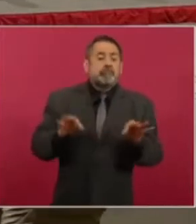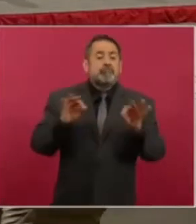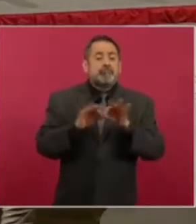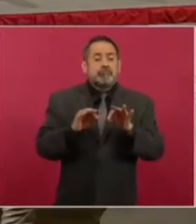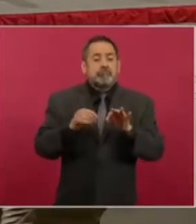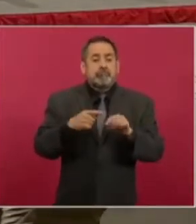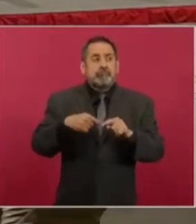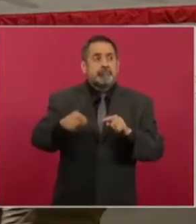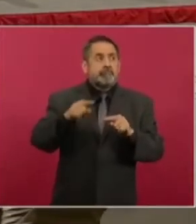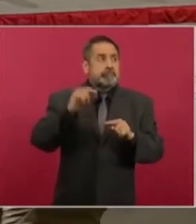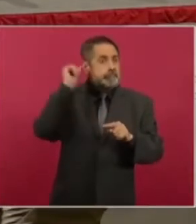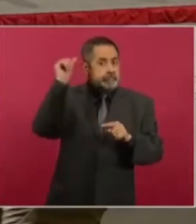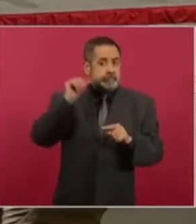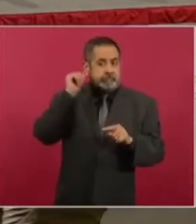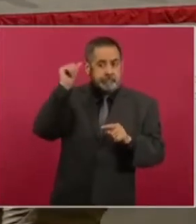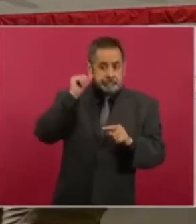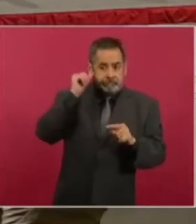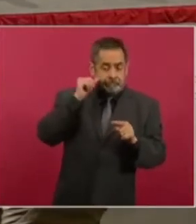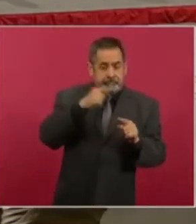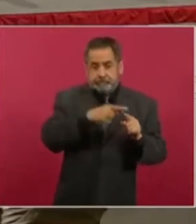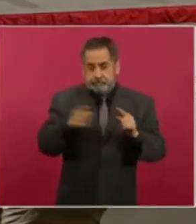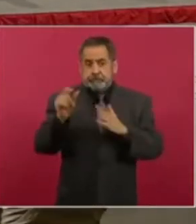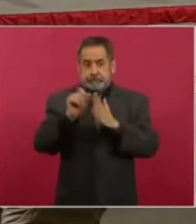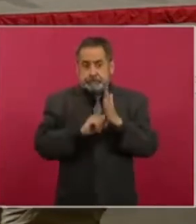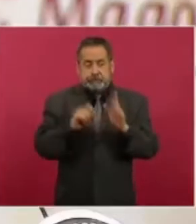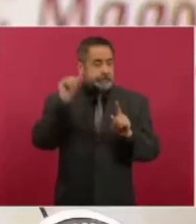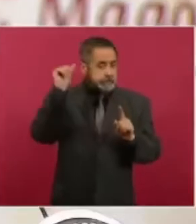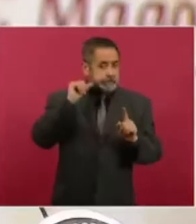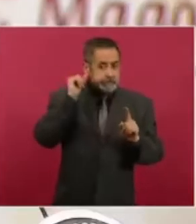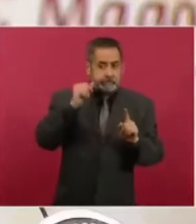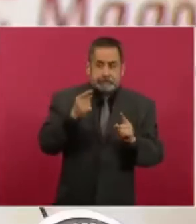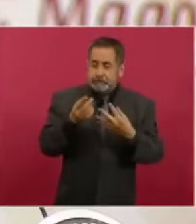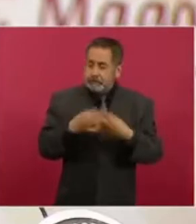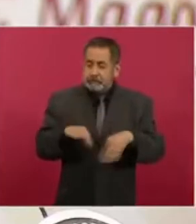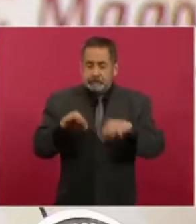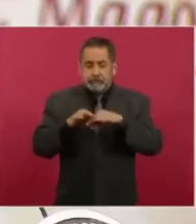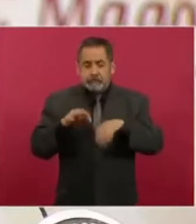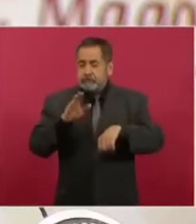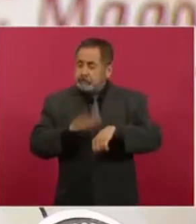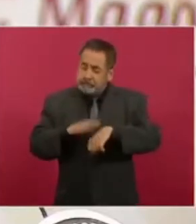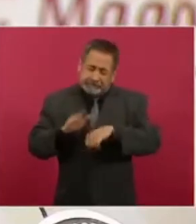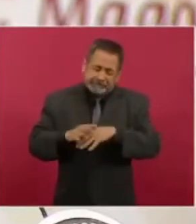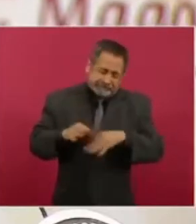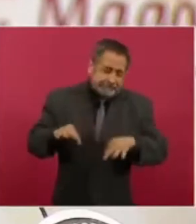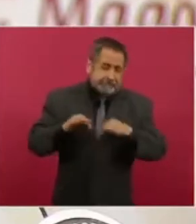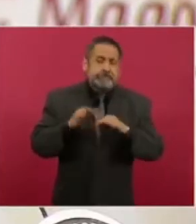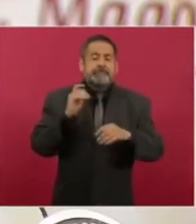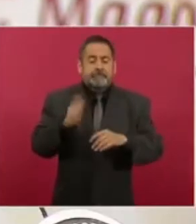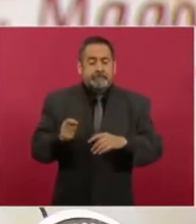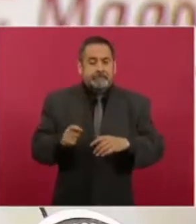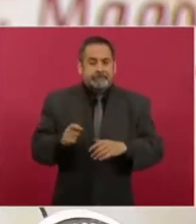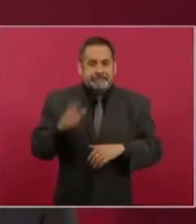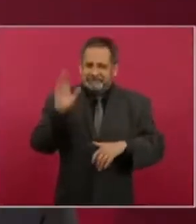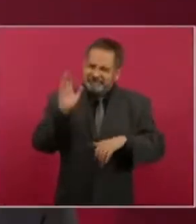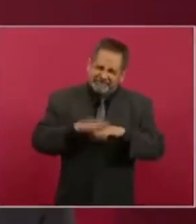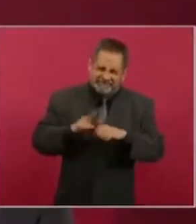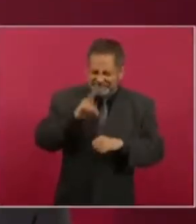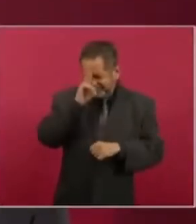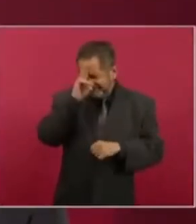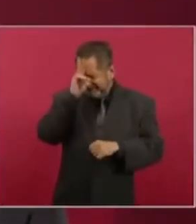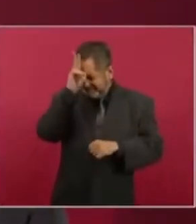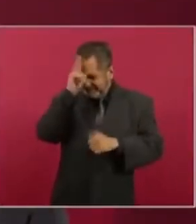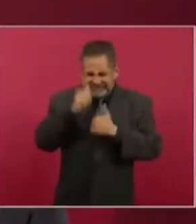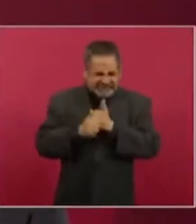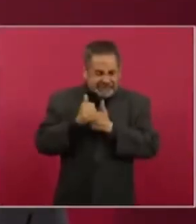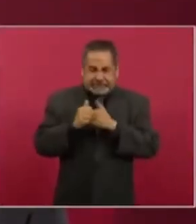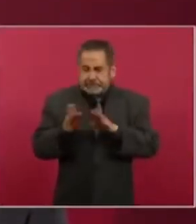todo el mes de abril. Ya lo mencionamos la semana pasada, la importancia. En abril vamos a hacer un esfuerzo muy grande